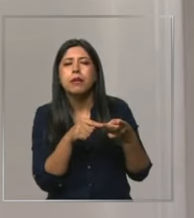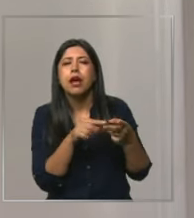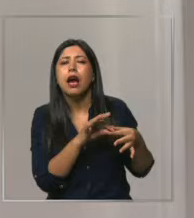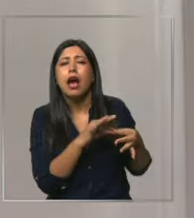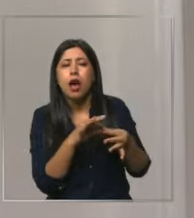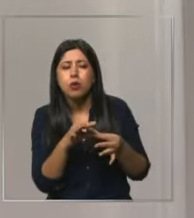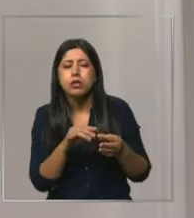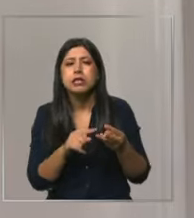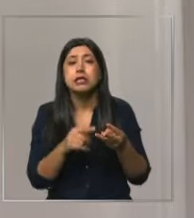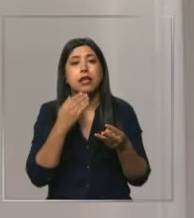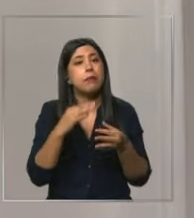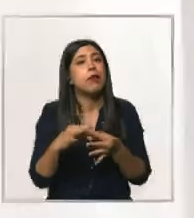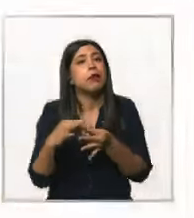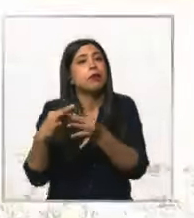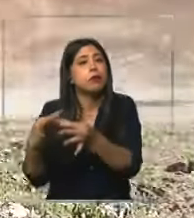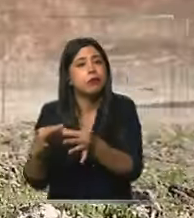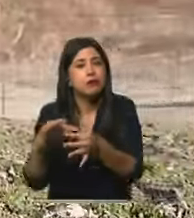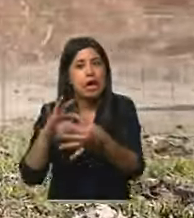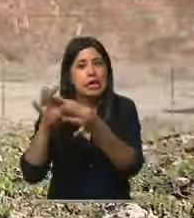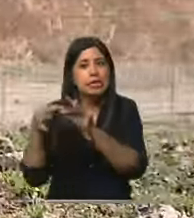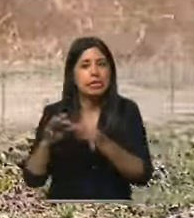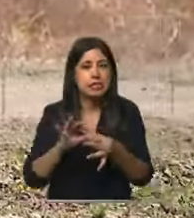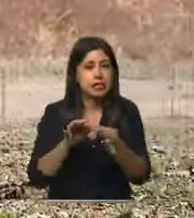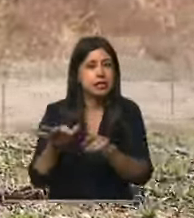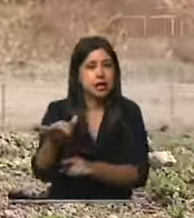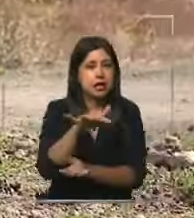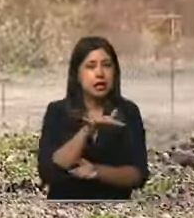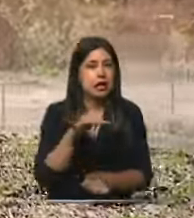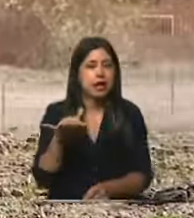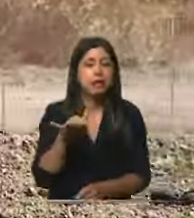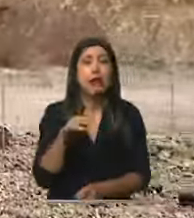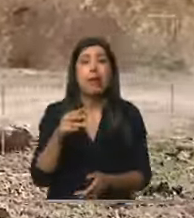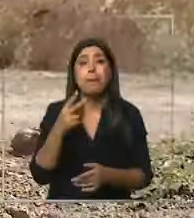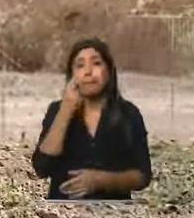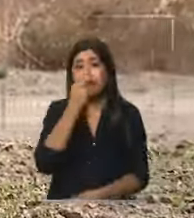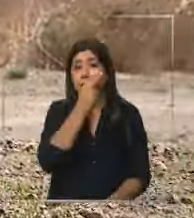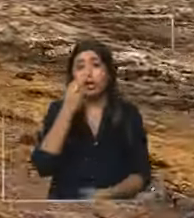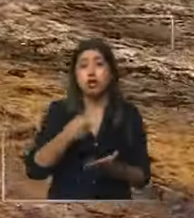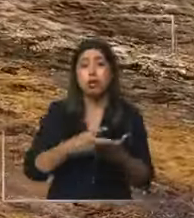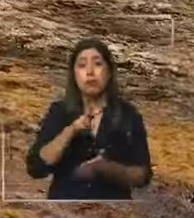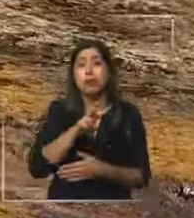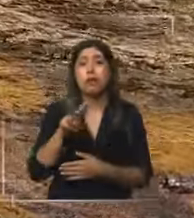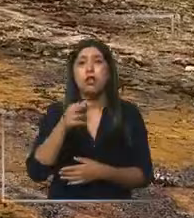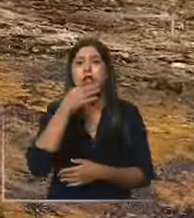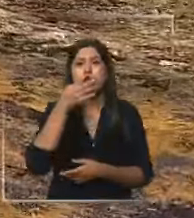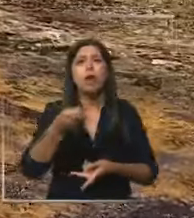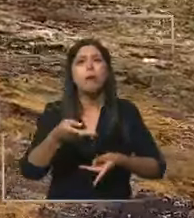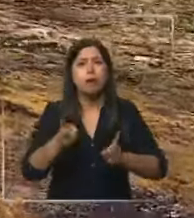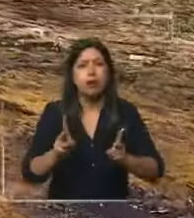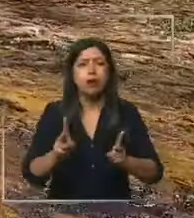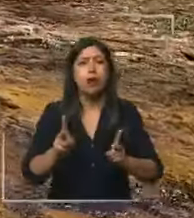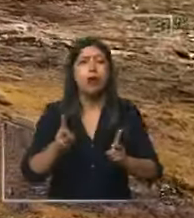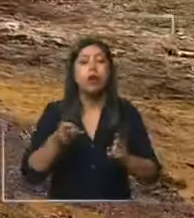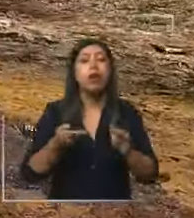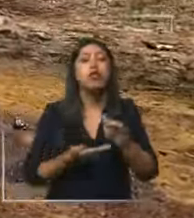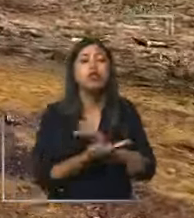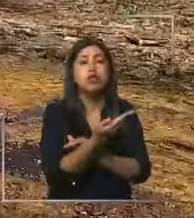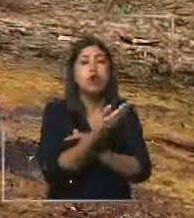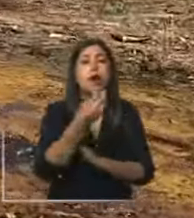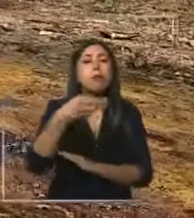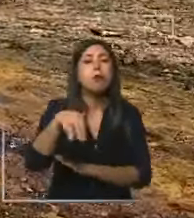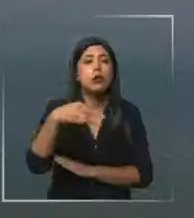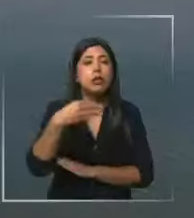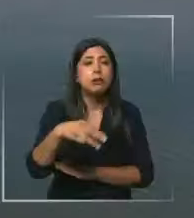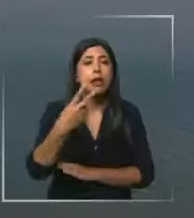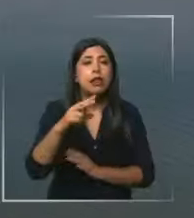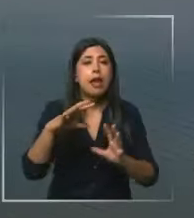consecuencias que esto traería en este ecosistema. En marzo de 2022 fue declarada admisible la solicitud ingresada por la